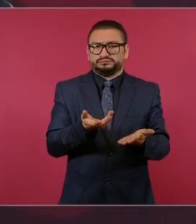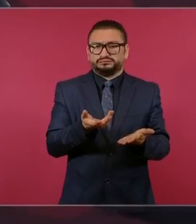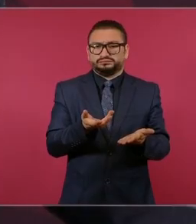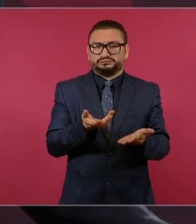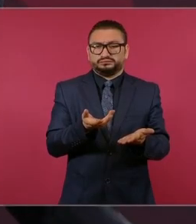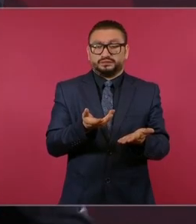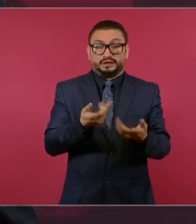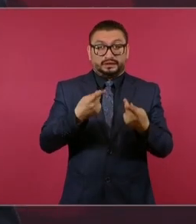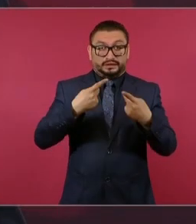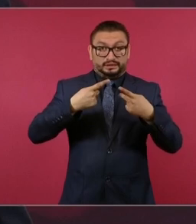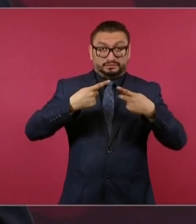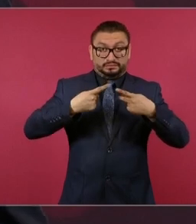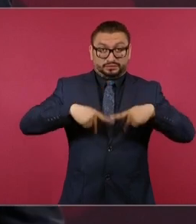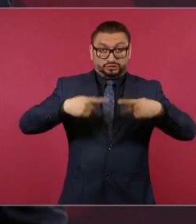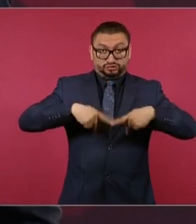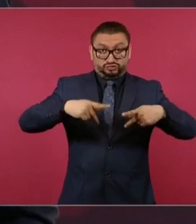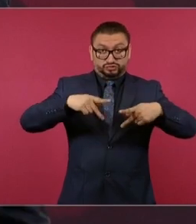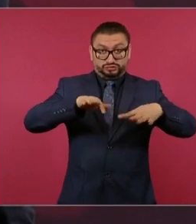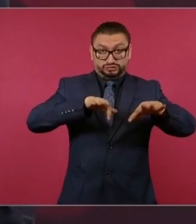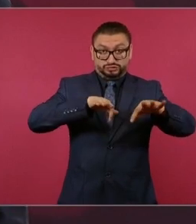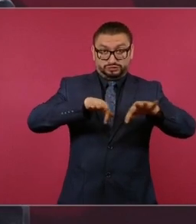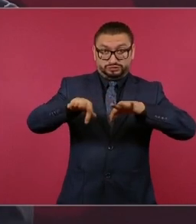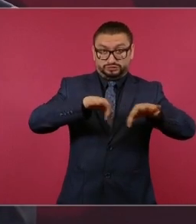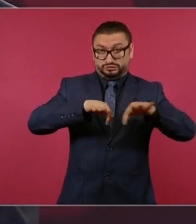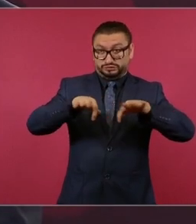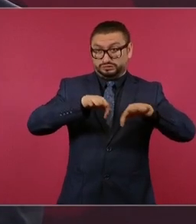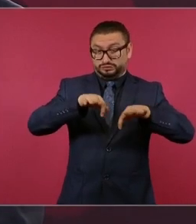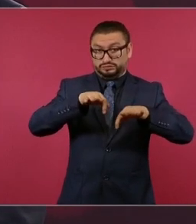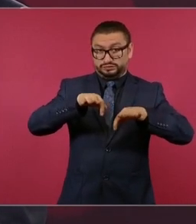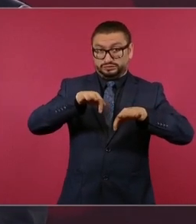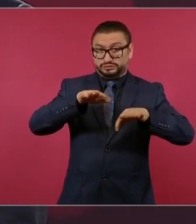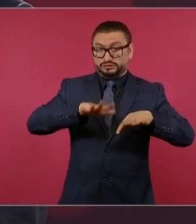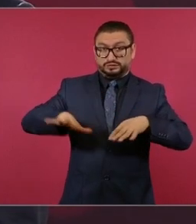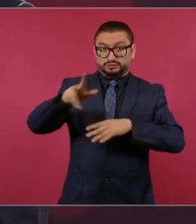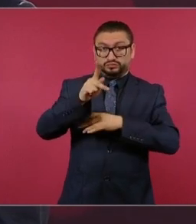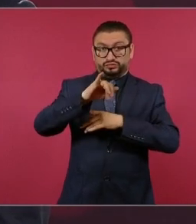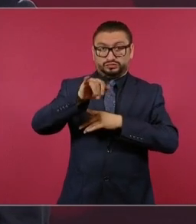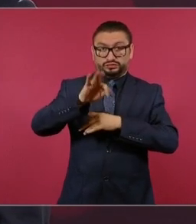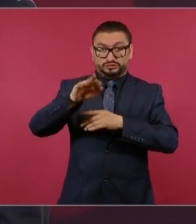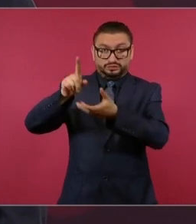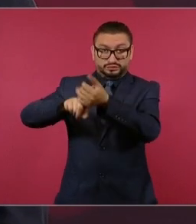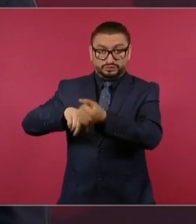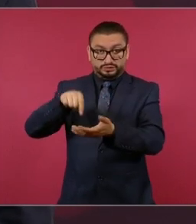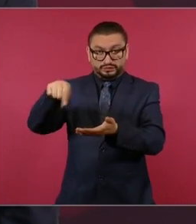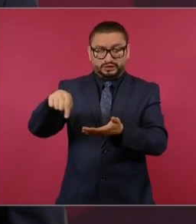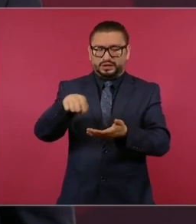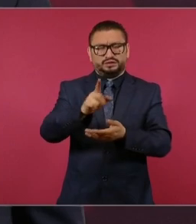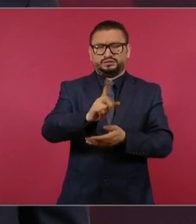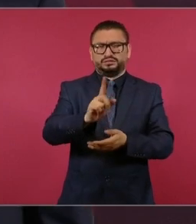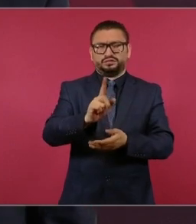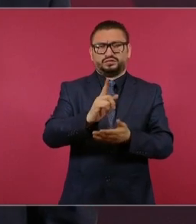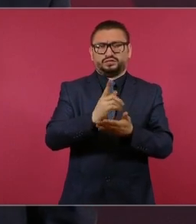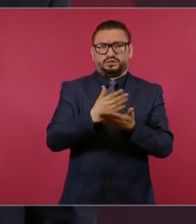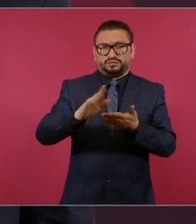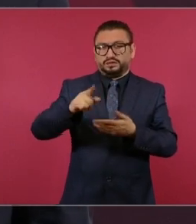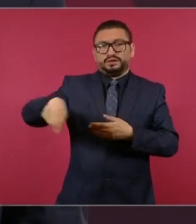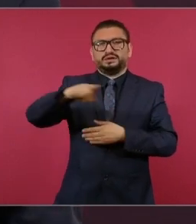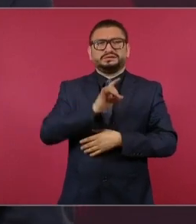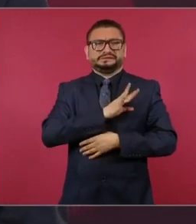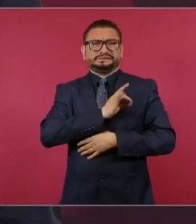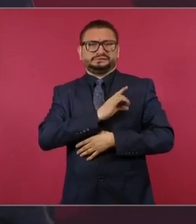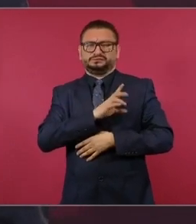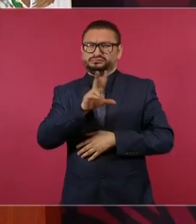incluye a los trabajadores del Poder Judicial. Ellos no tienen nada que temer.